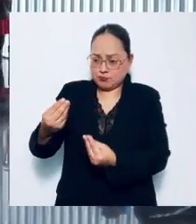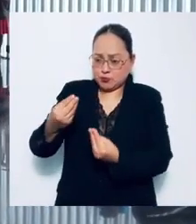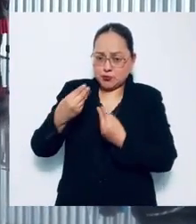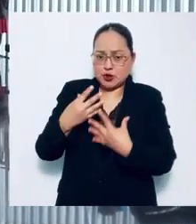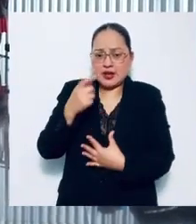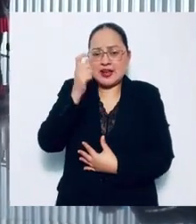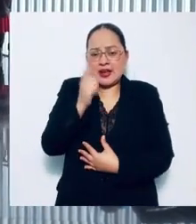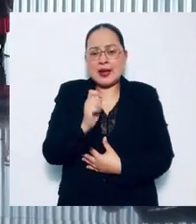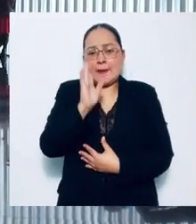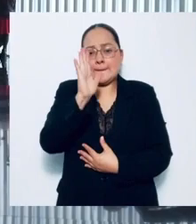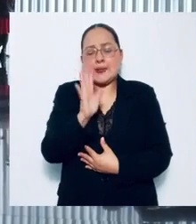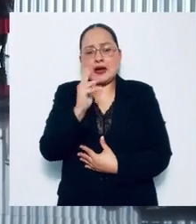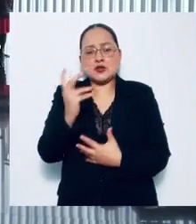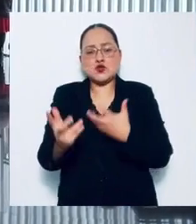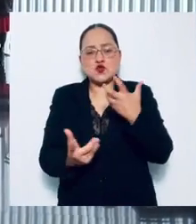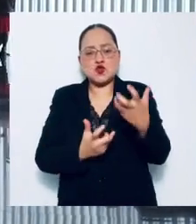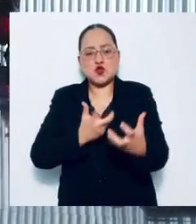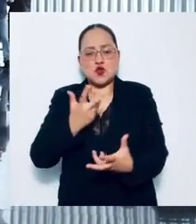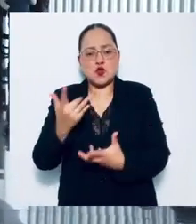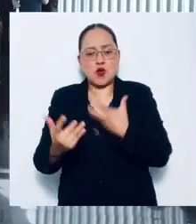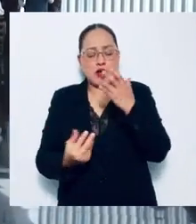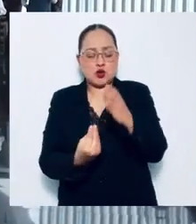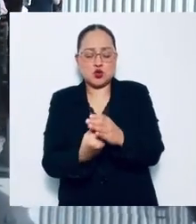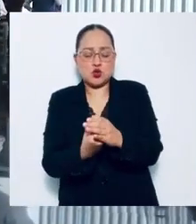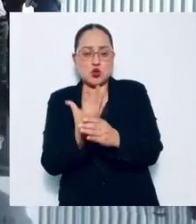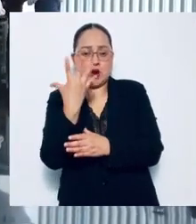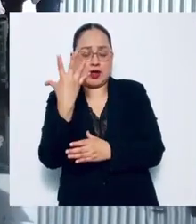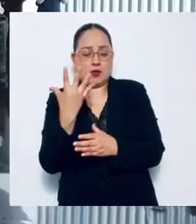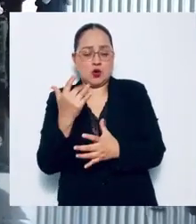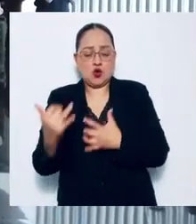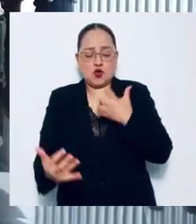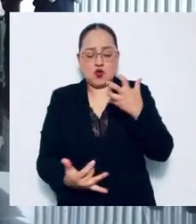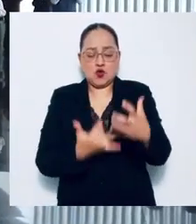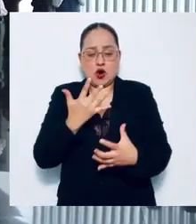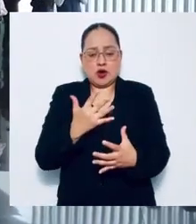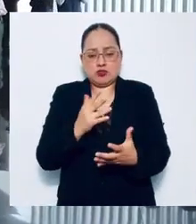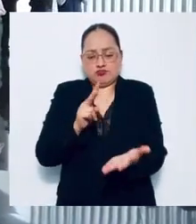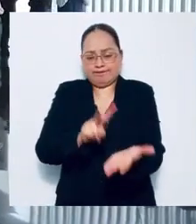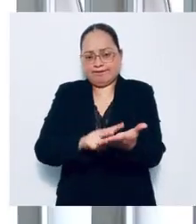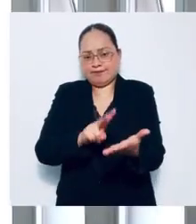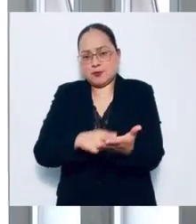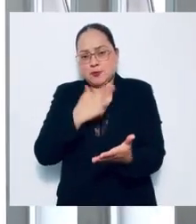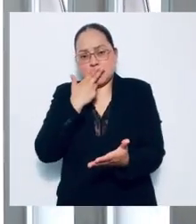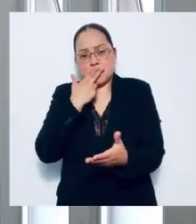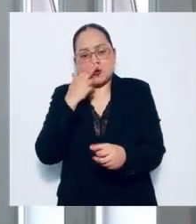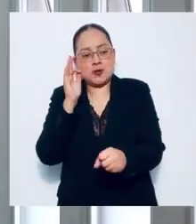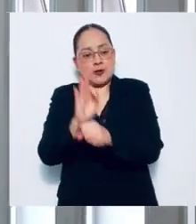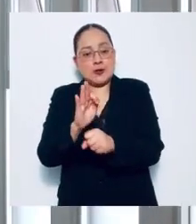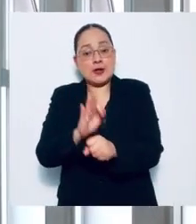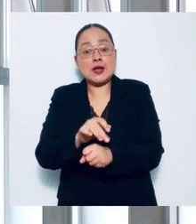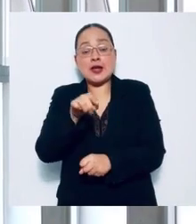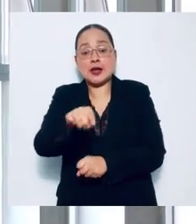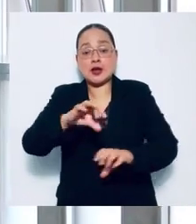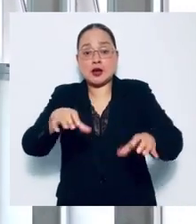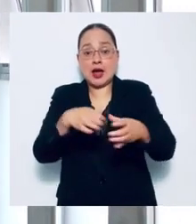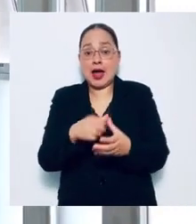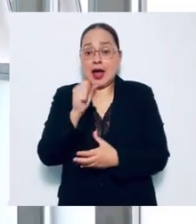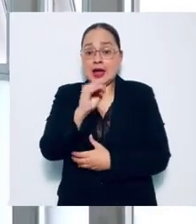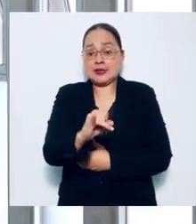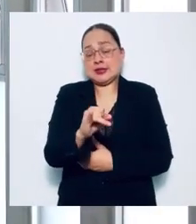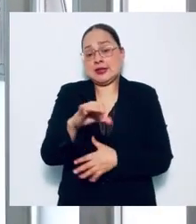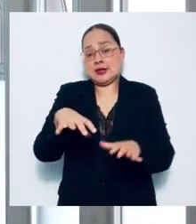compartieron lo que se conoce como el fuego nuevo, el fuego sagrado. Es un símbolo de